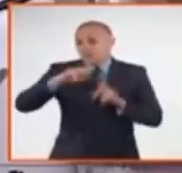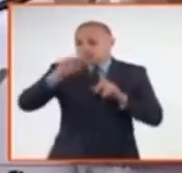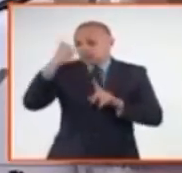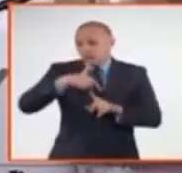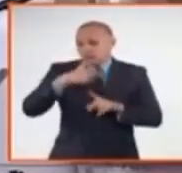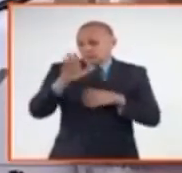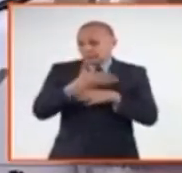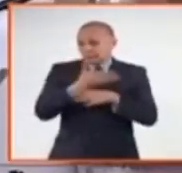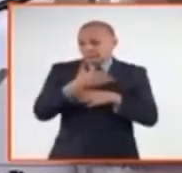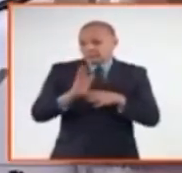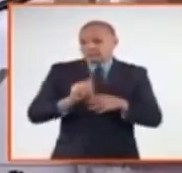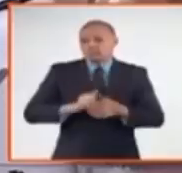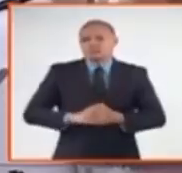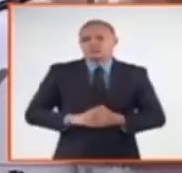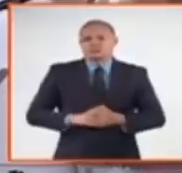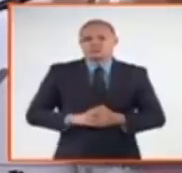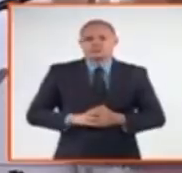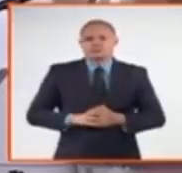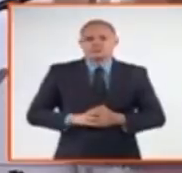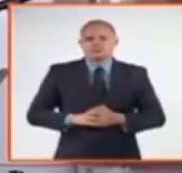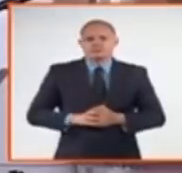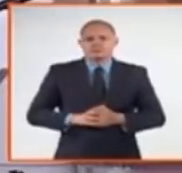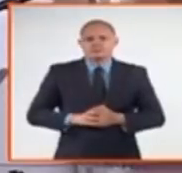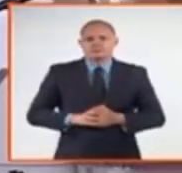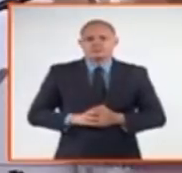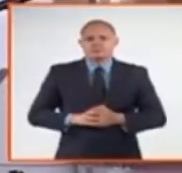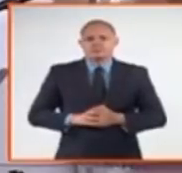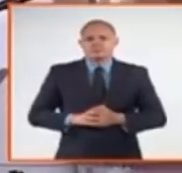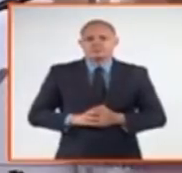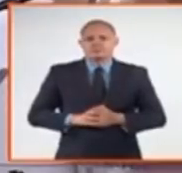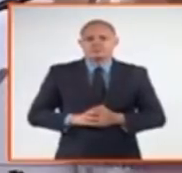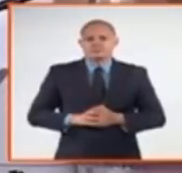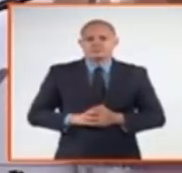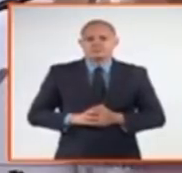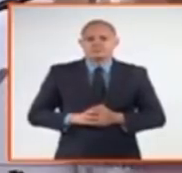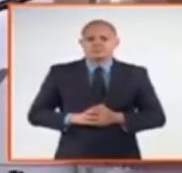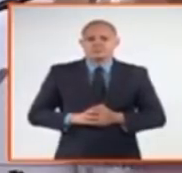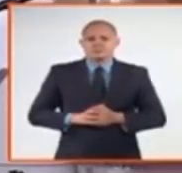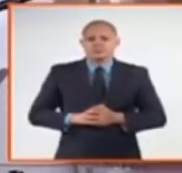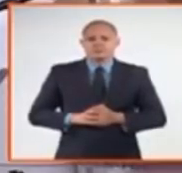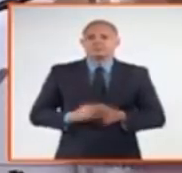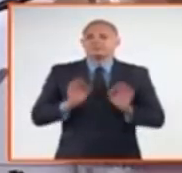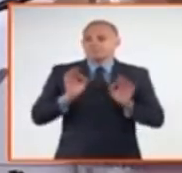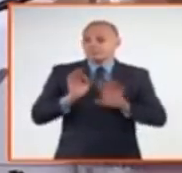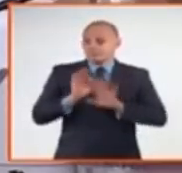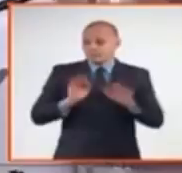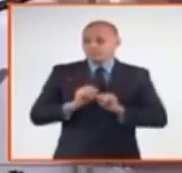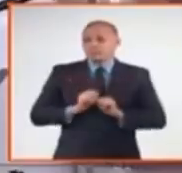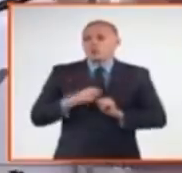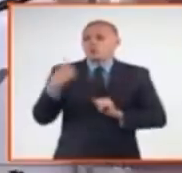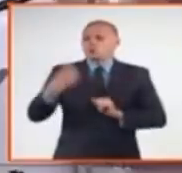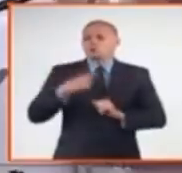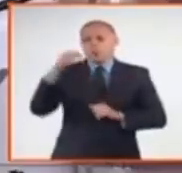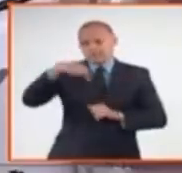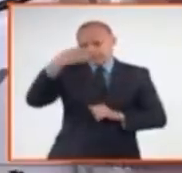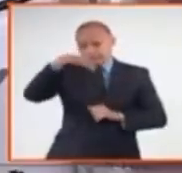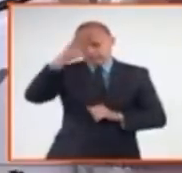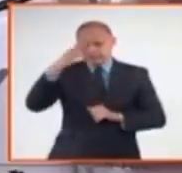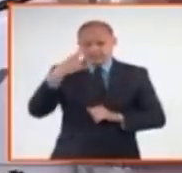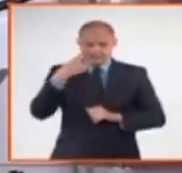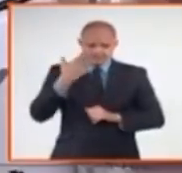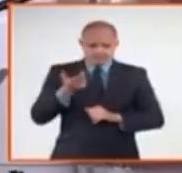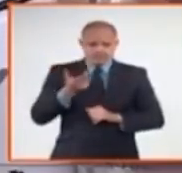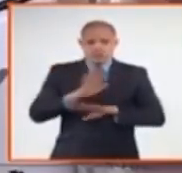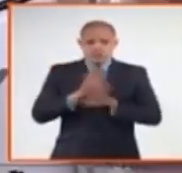efectividad cuando en la vacuna cuando hablamos de la efectividad de las vacunas otro ganan el 92% por ejemplo el 91 que hemos